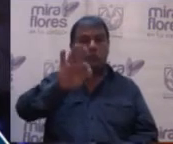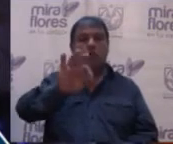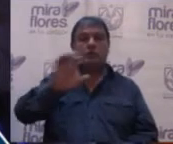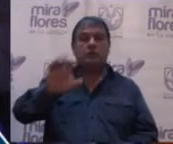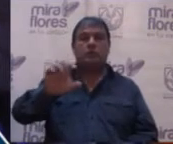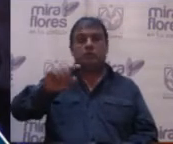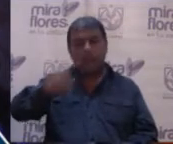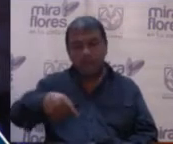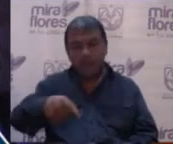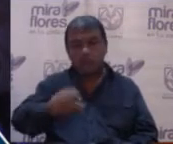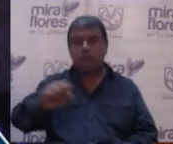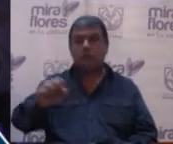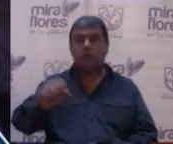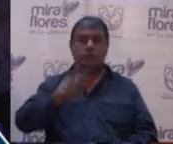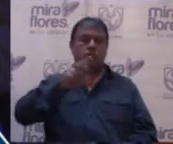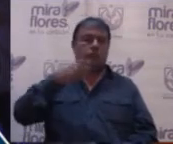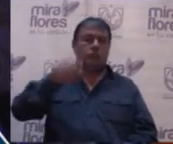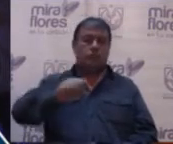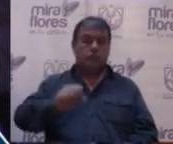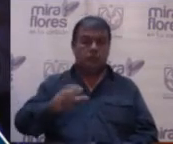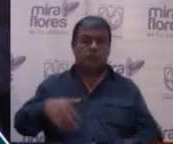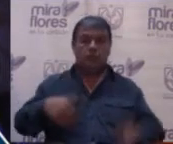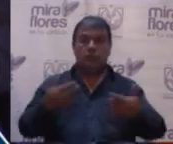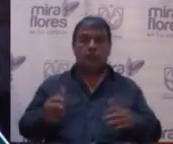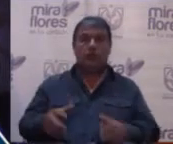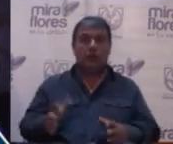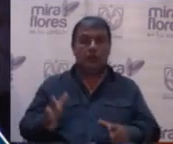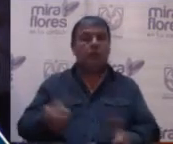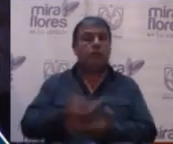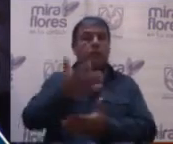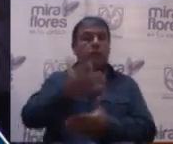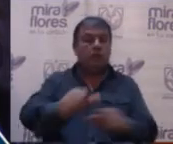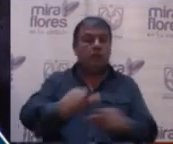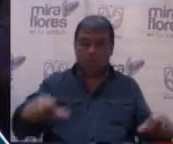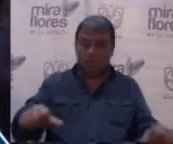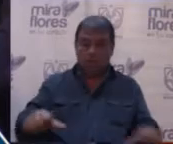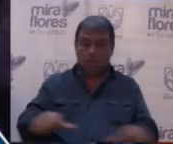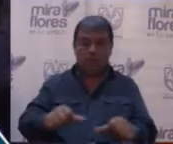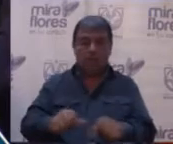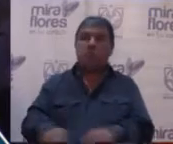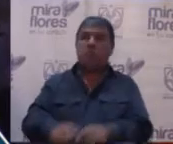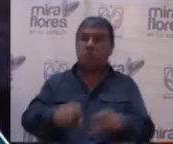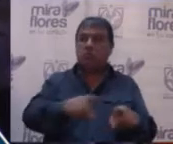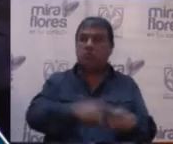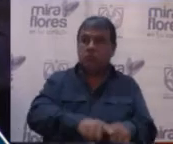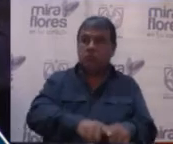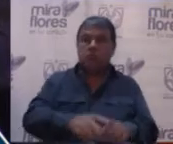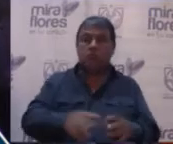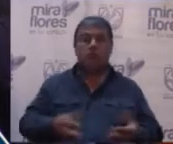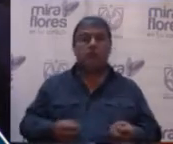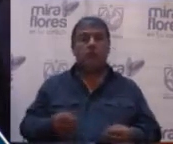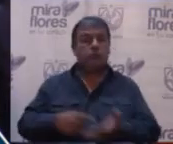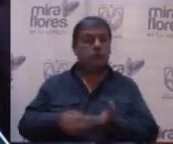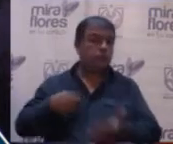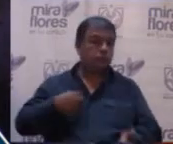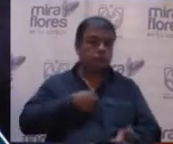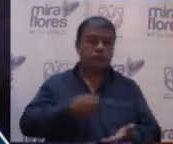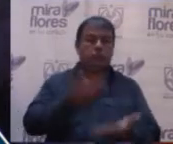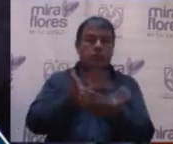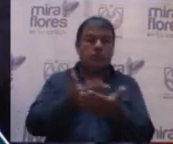1.900.000 soles. Con 2 millones de soles, señor alcalde, se podía adquirir el terreno, tal cual pusimos en